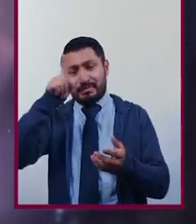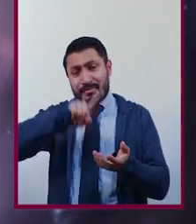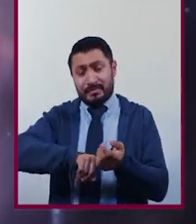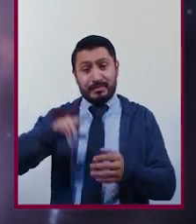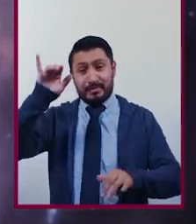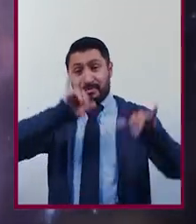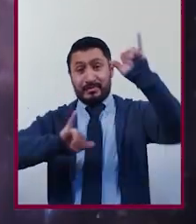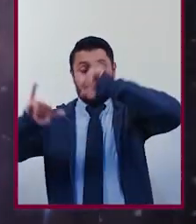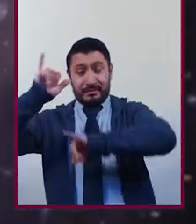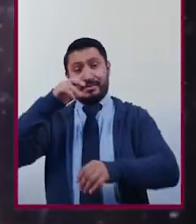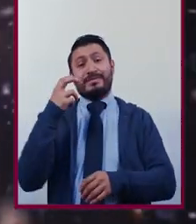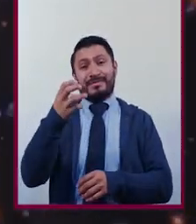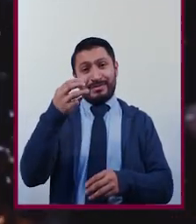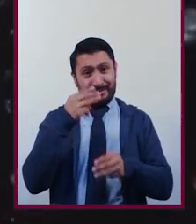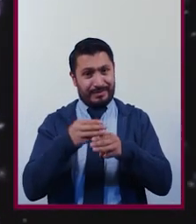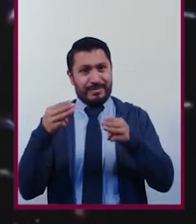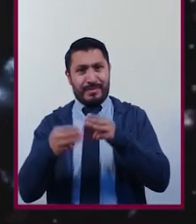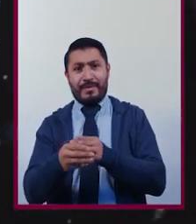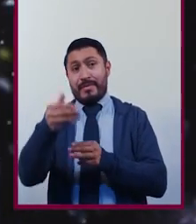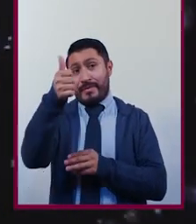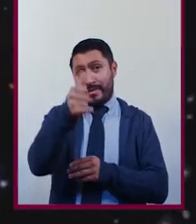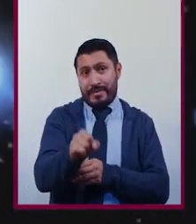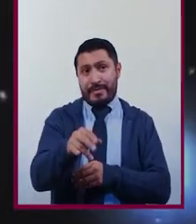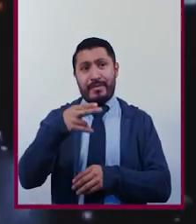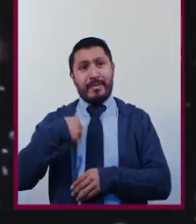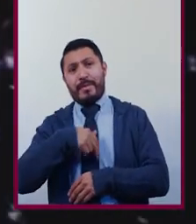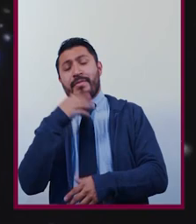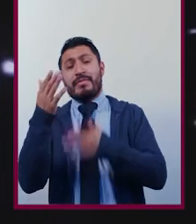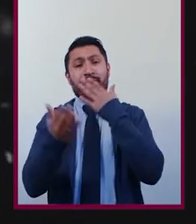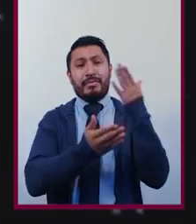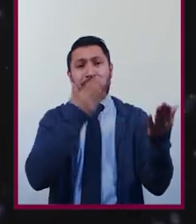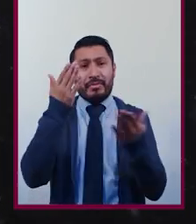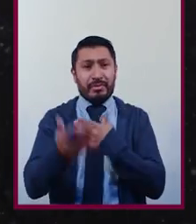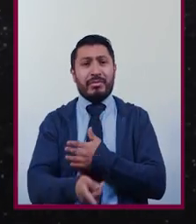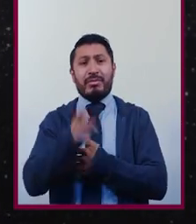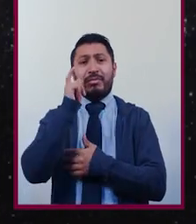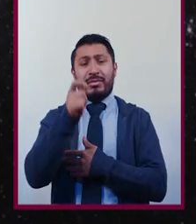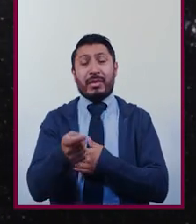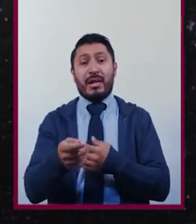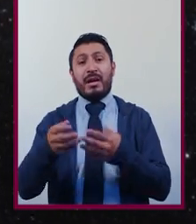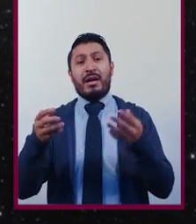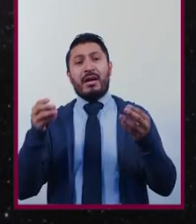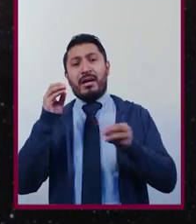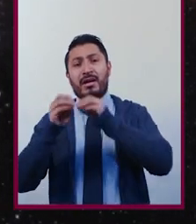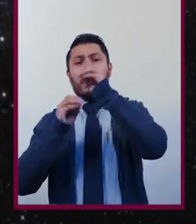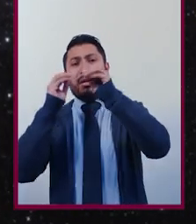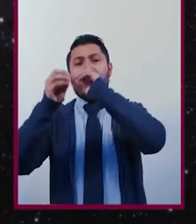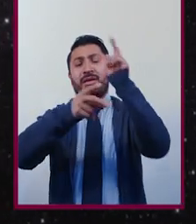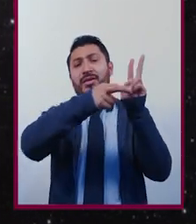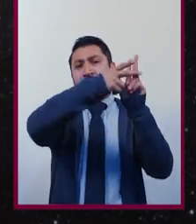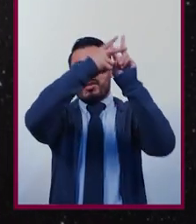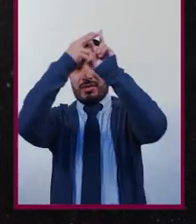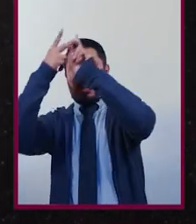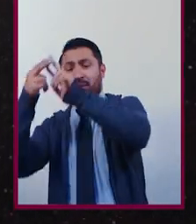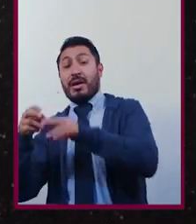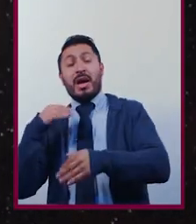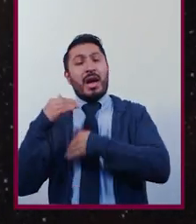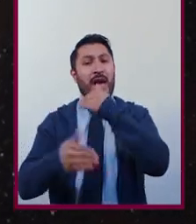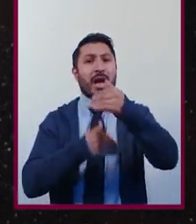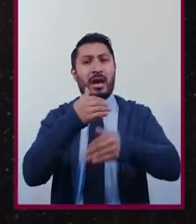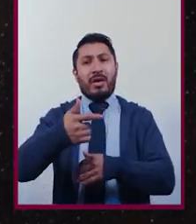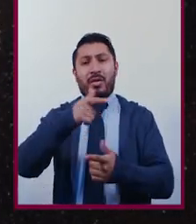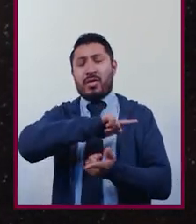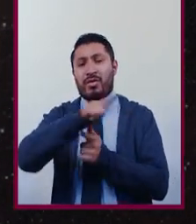de este material y así podemos estudiar la formación de las estrellas, la evolución de